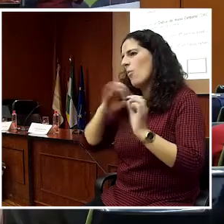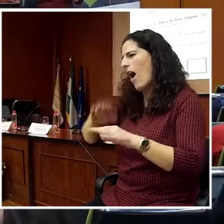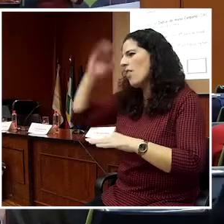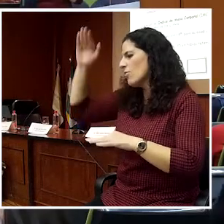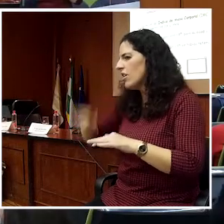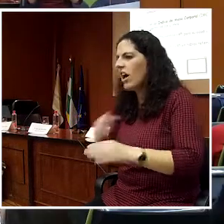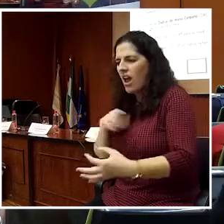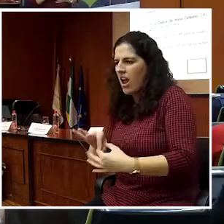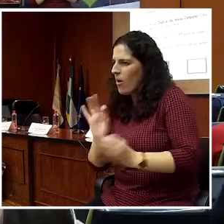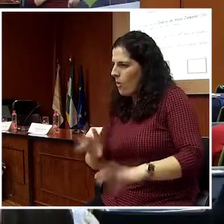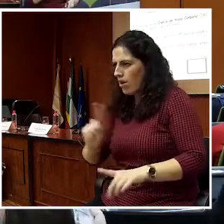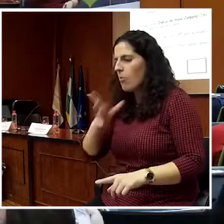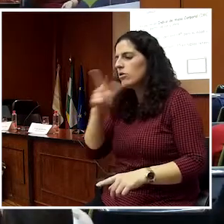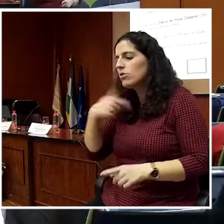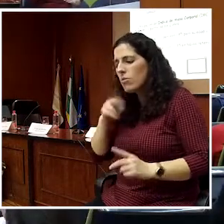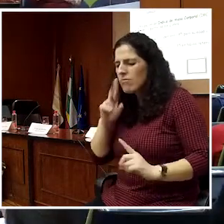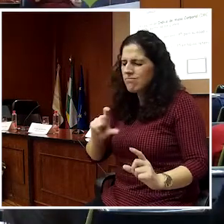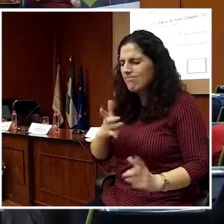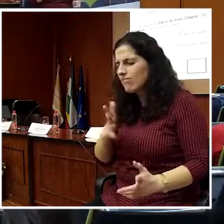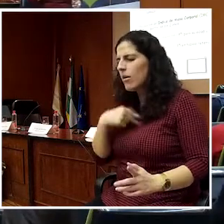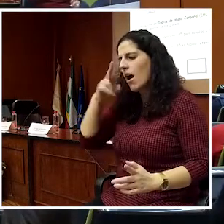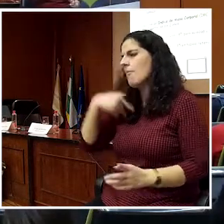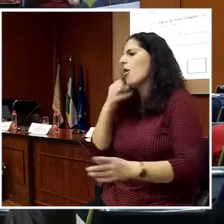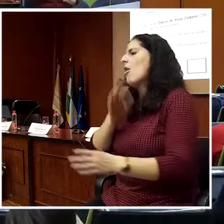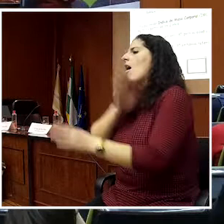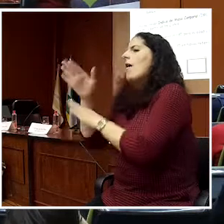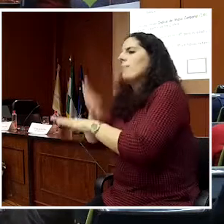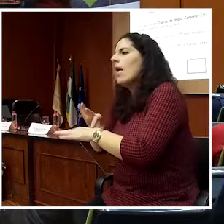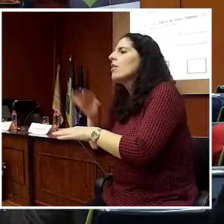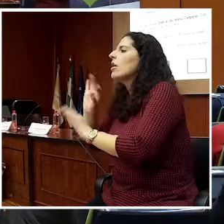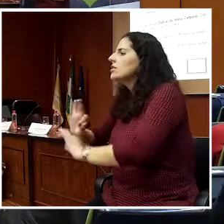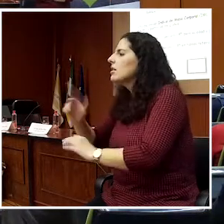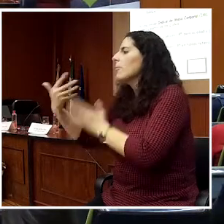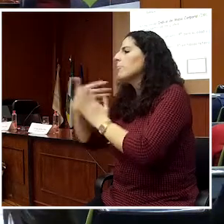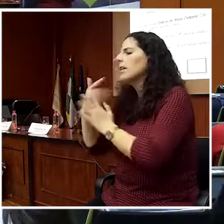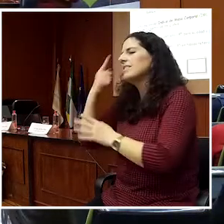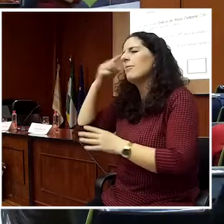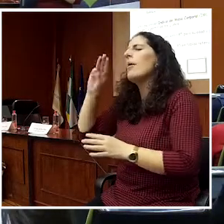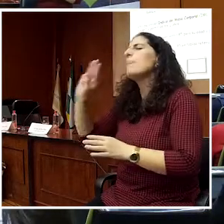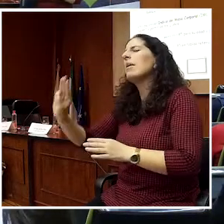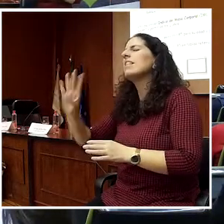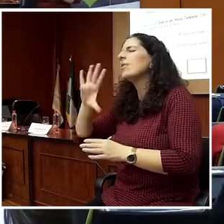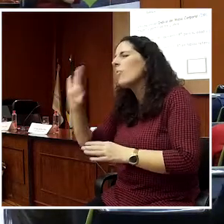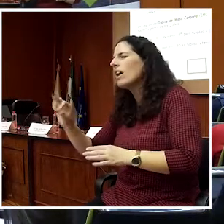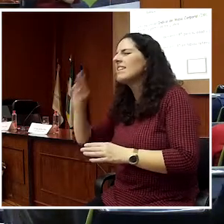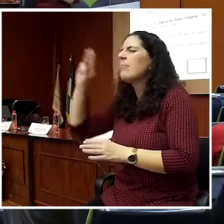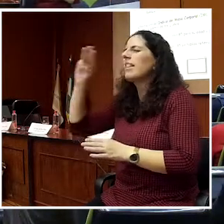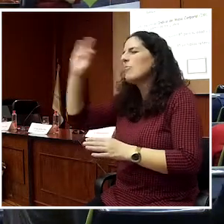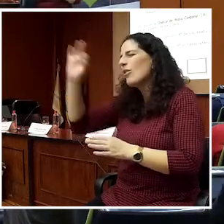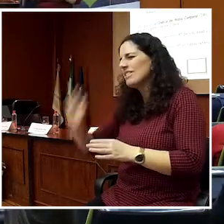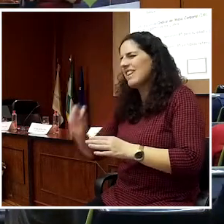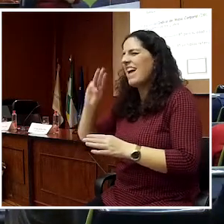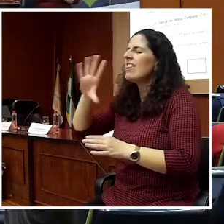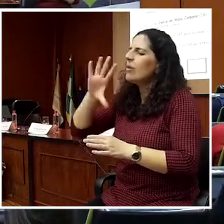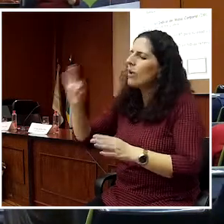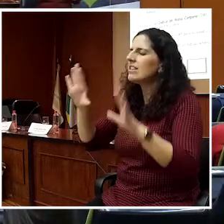que tenemos para el peso y la talla y que los pediatras nos dicen si está en el percentil 50, en el 20 o en el 10. Pues igualmente